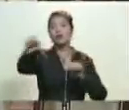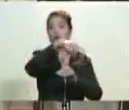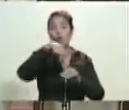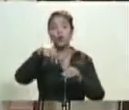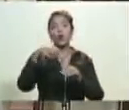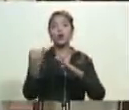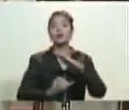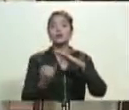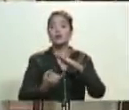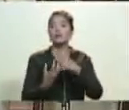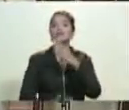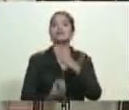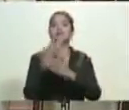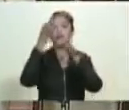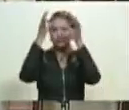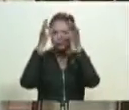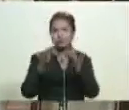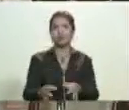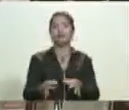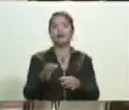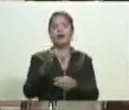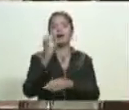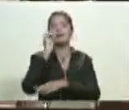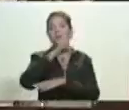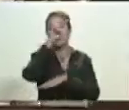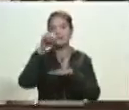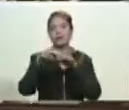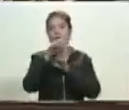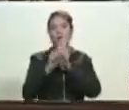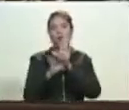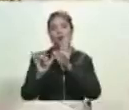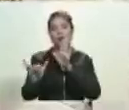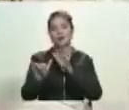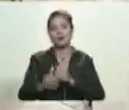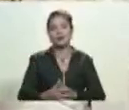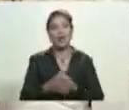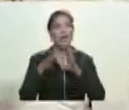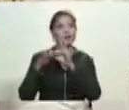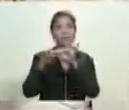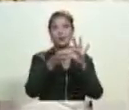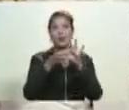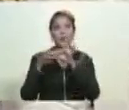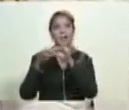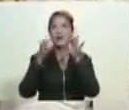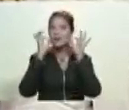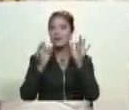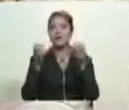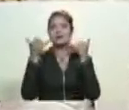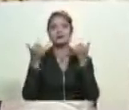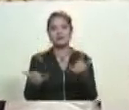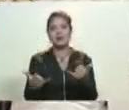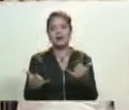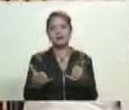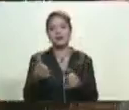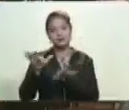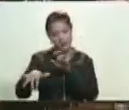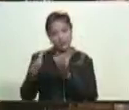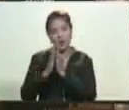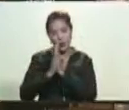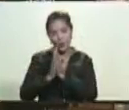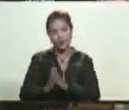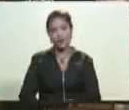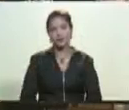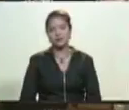constituidos de la instalación de esta asamblea plenipotenciaria y soberana de forma inmediata. Secretario, por